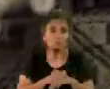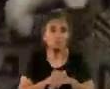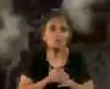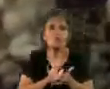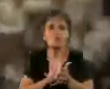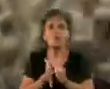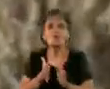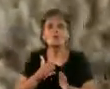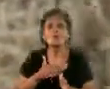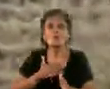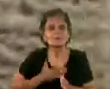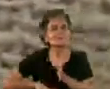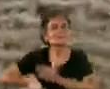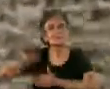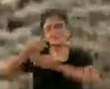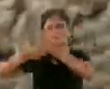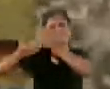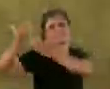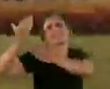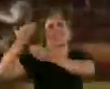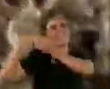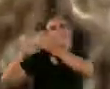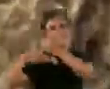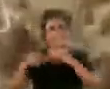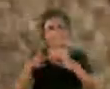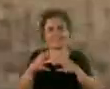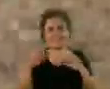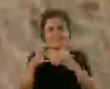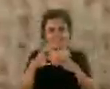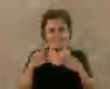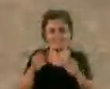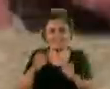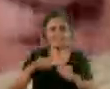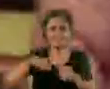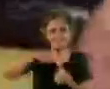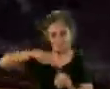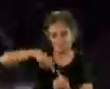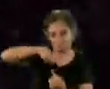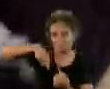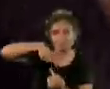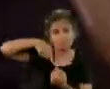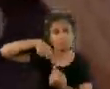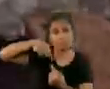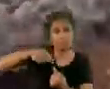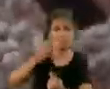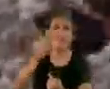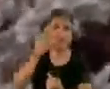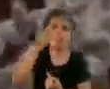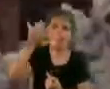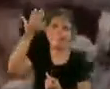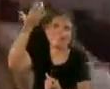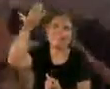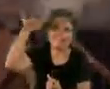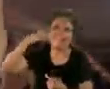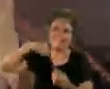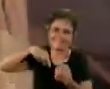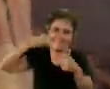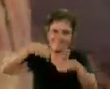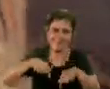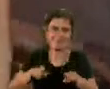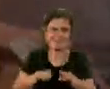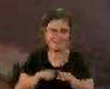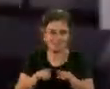el método ancestral de hilado de lana manual con uso artesanal, como hilaban nuestras abuelas. Hoy me llevé